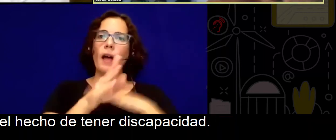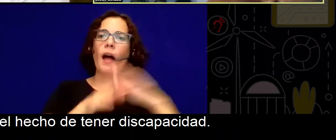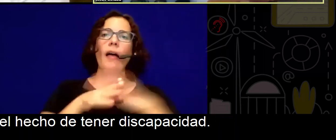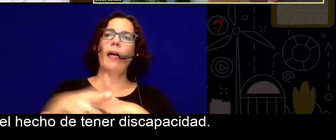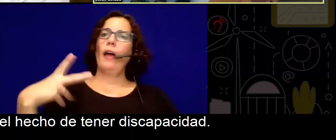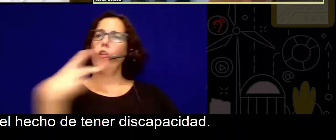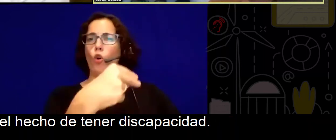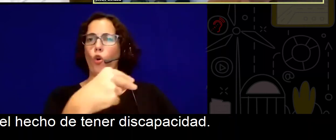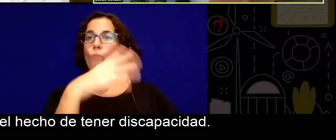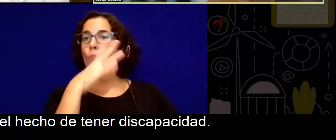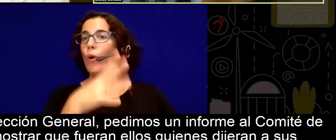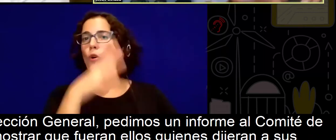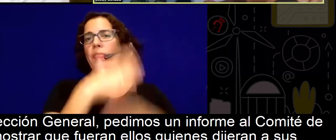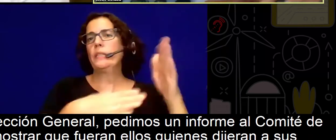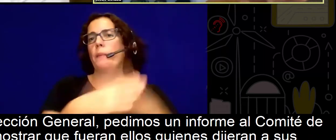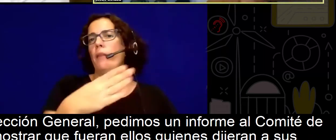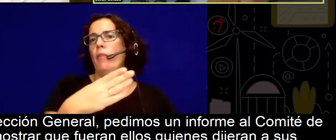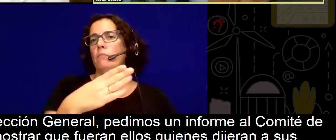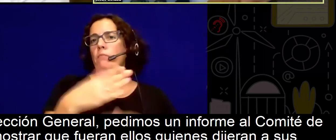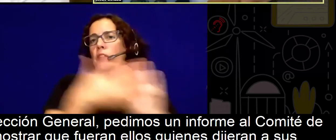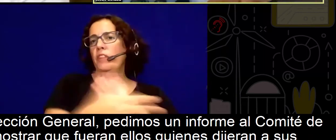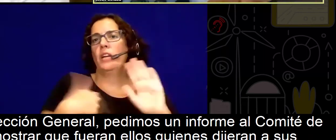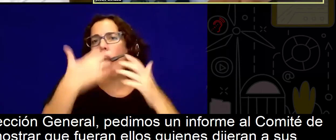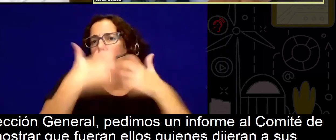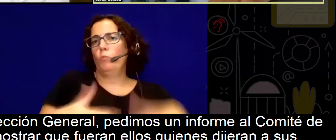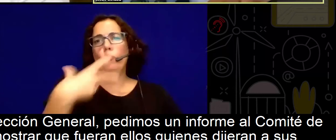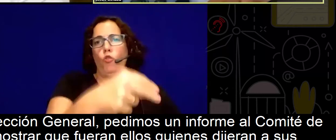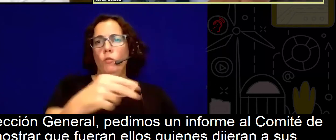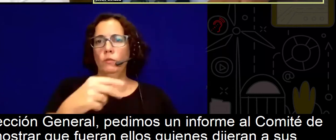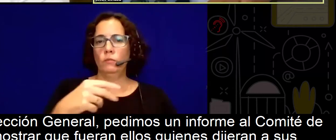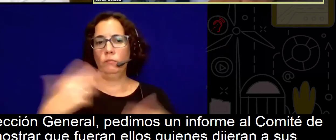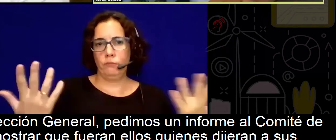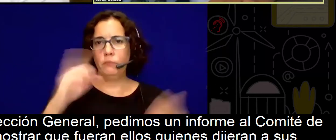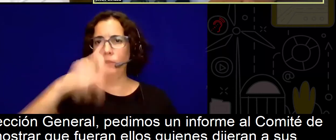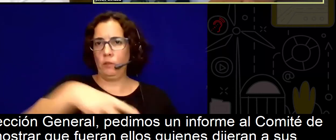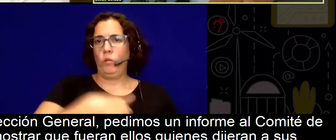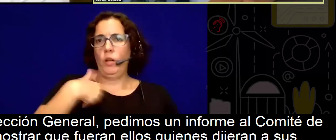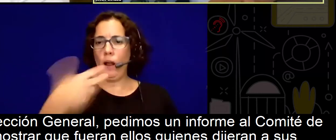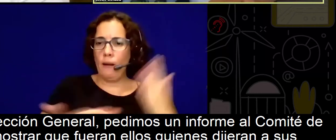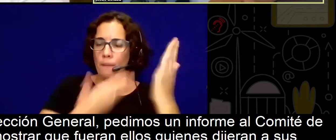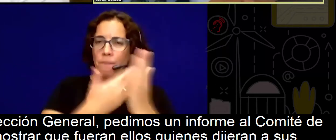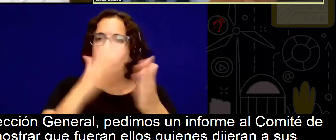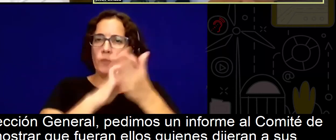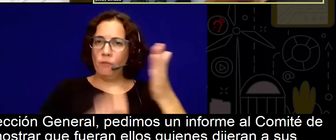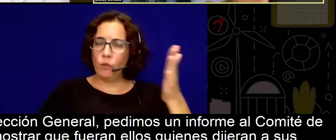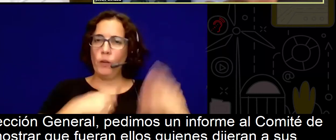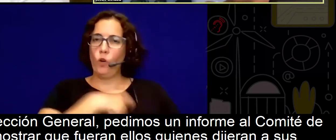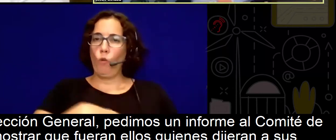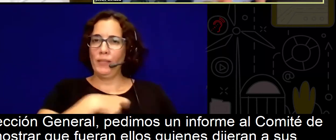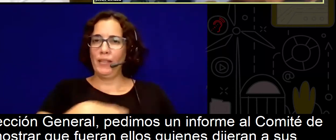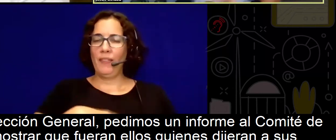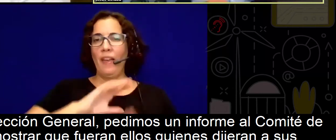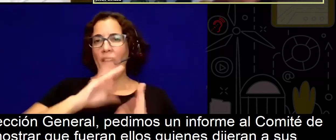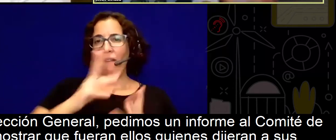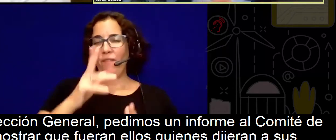tener discapacidad, ¿no? Ahí también reaccionamos rápidamente la Dirección General, pedimos un informe al Comité de Bioética para demostrar que las personas